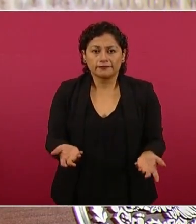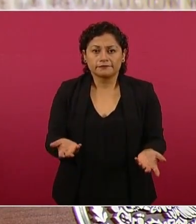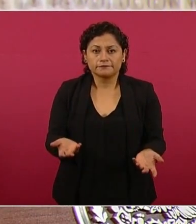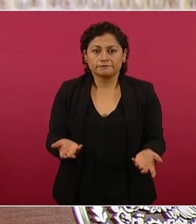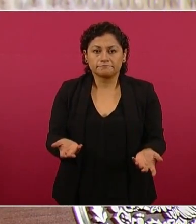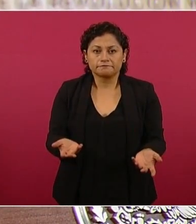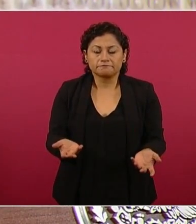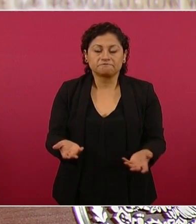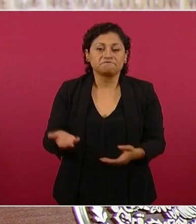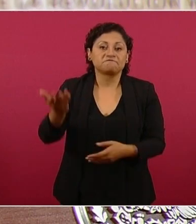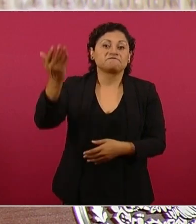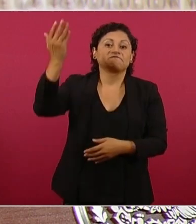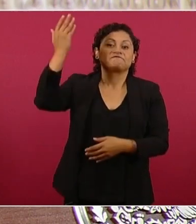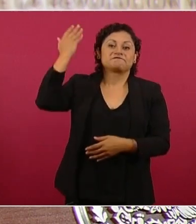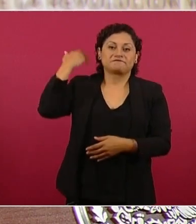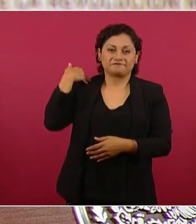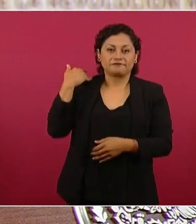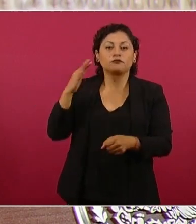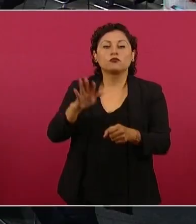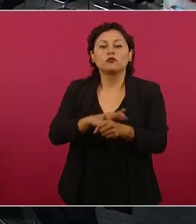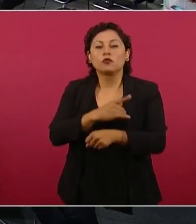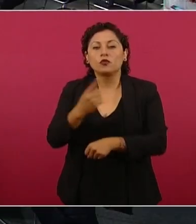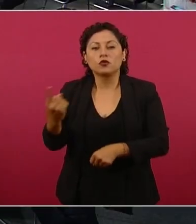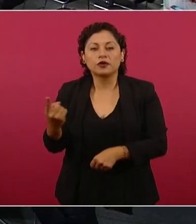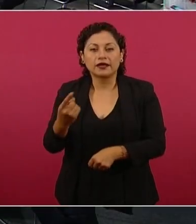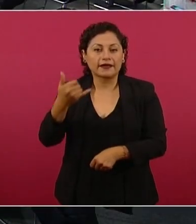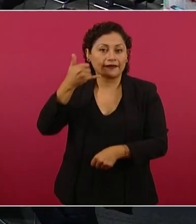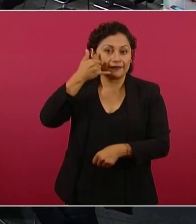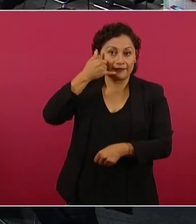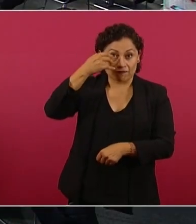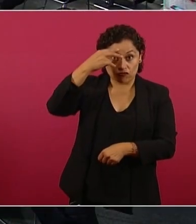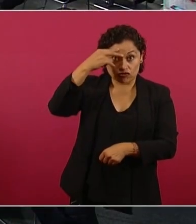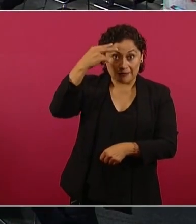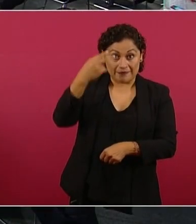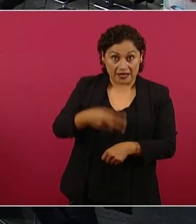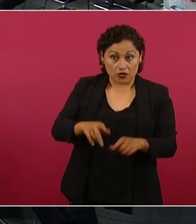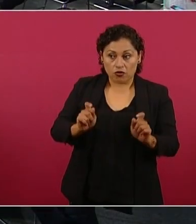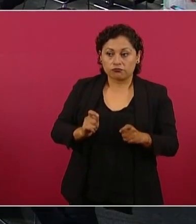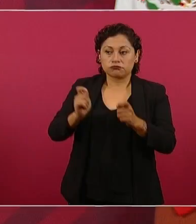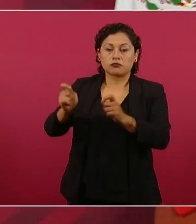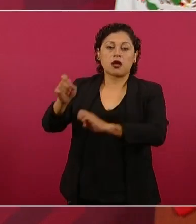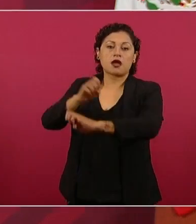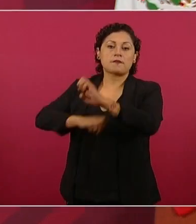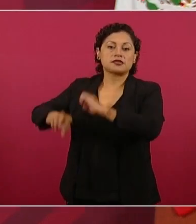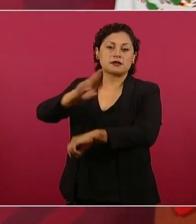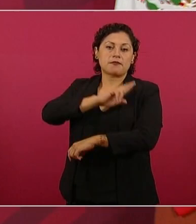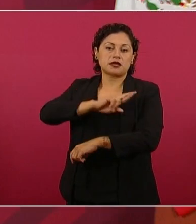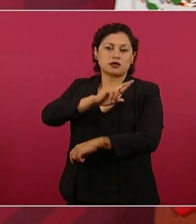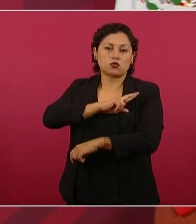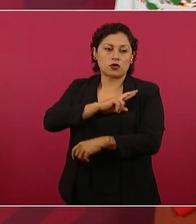desde que se entregó Teléfonos de México, no había. Ahora